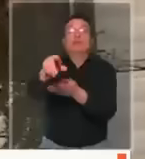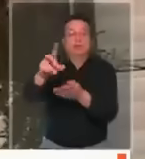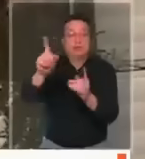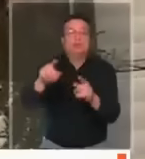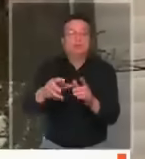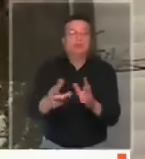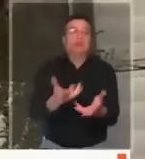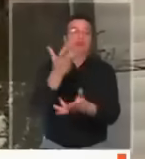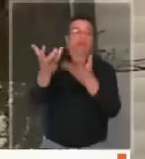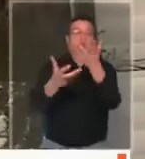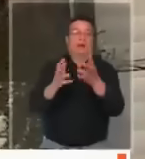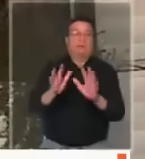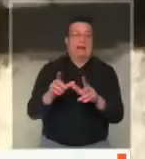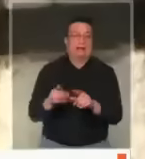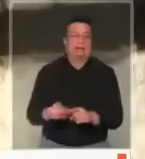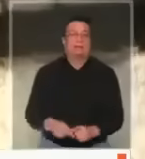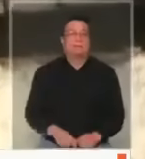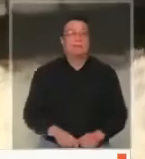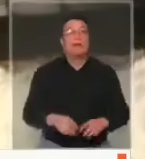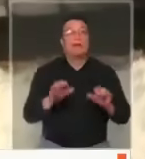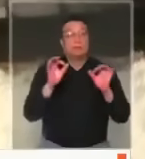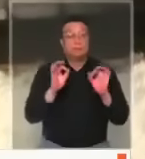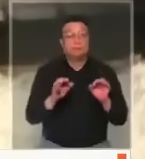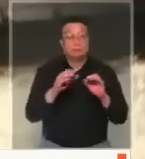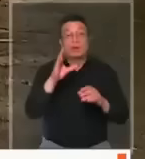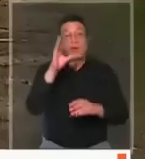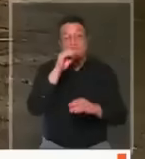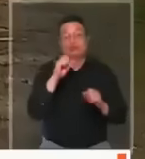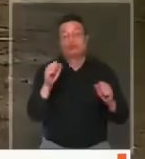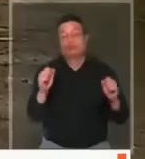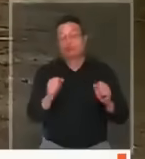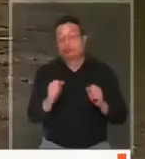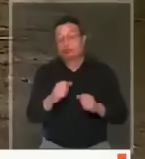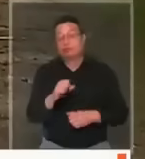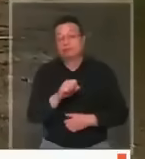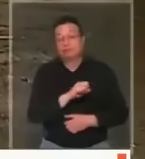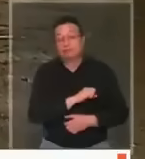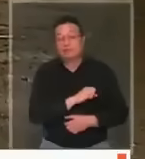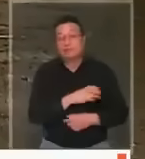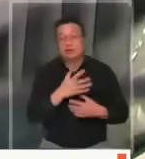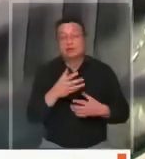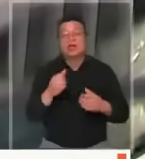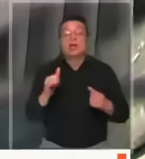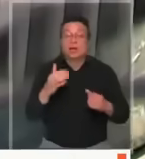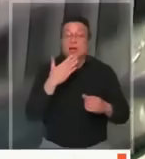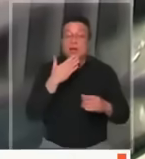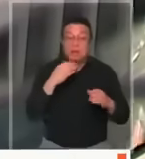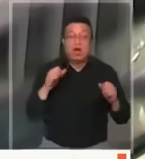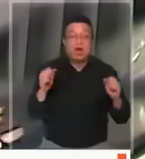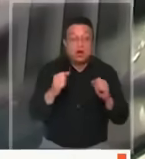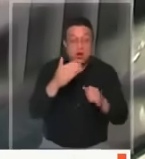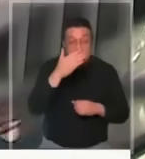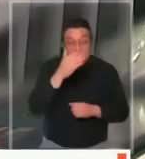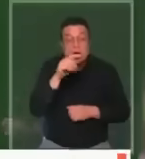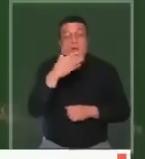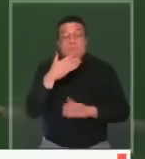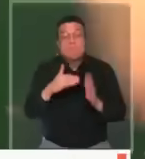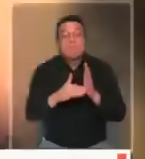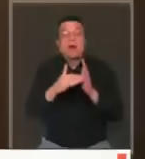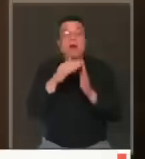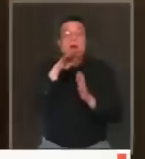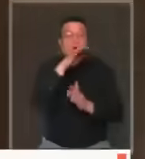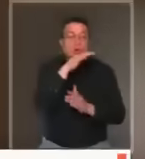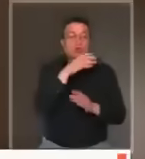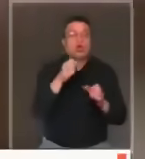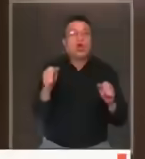oleoeléctrica. La tragedia coincide con lo que fue una fría noche en la capital y con la llegada de las bajas temperaturas aumenta el uso de las estufas y